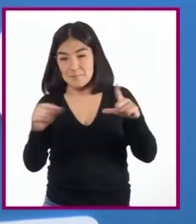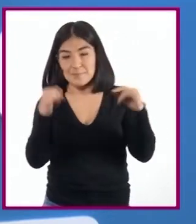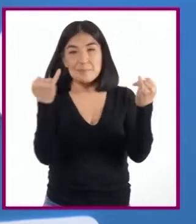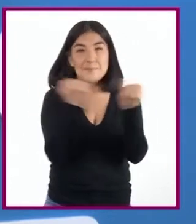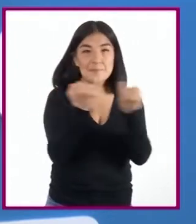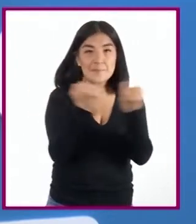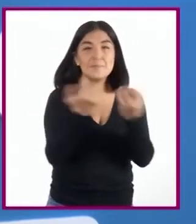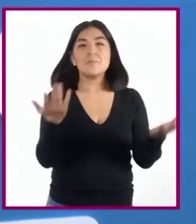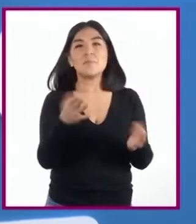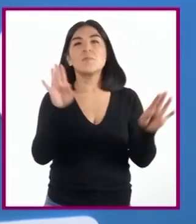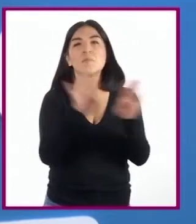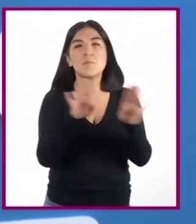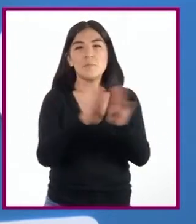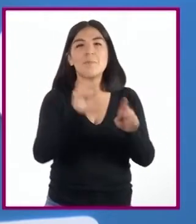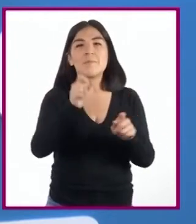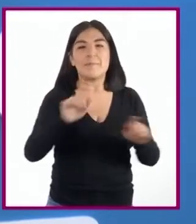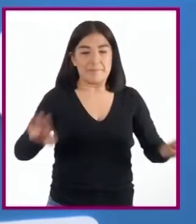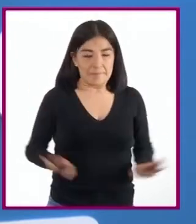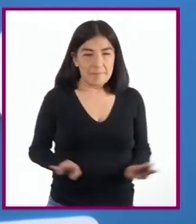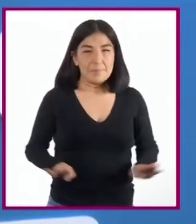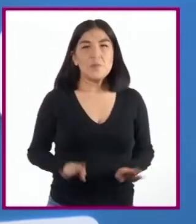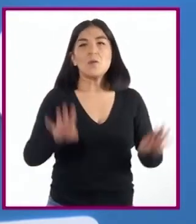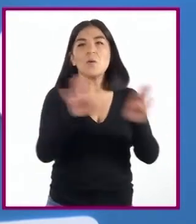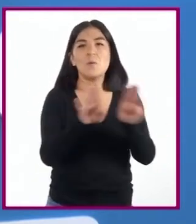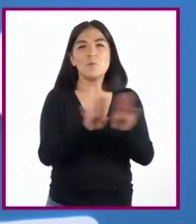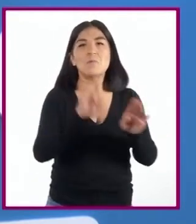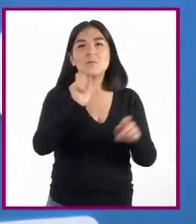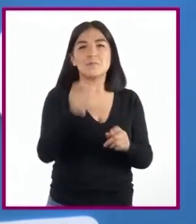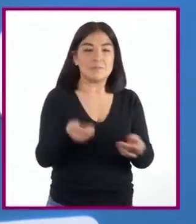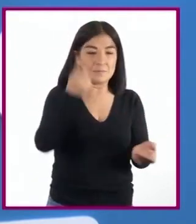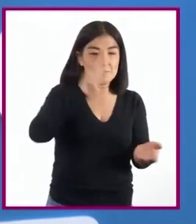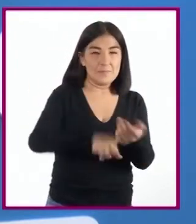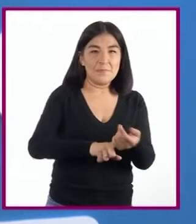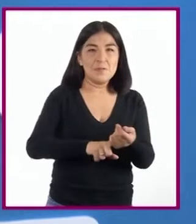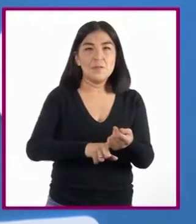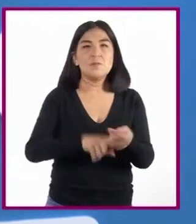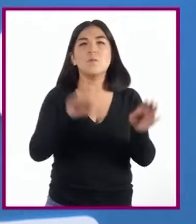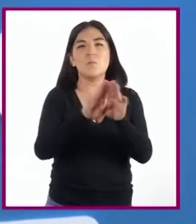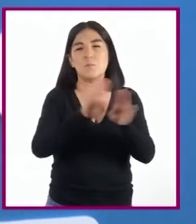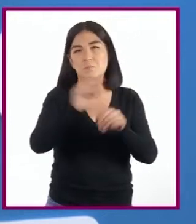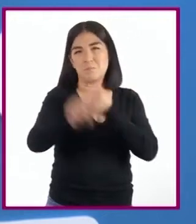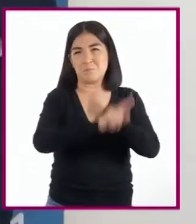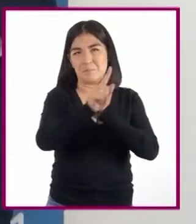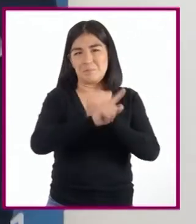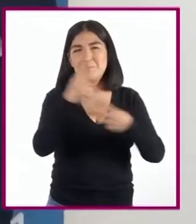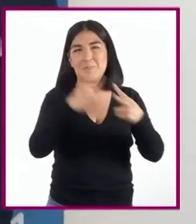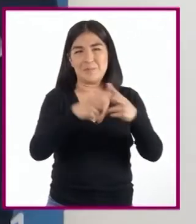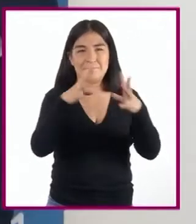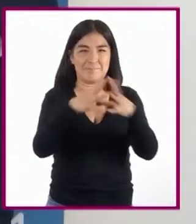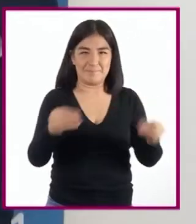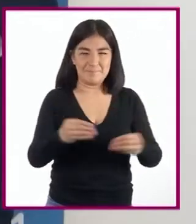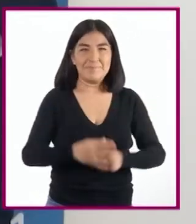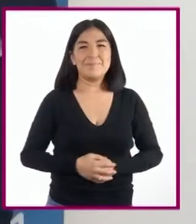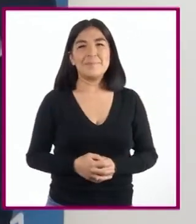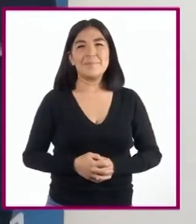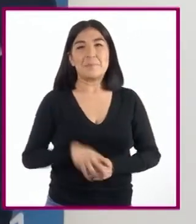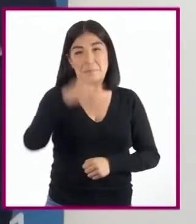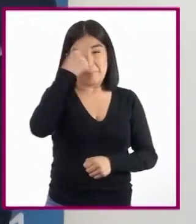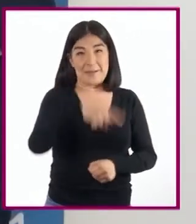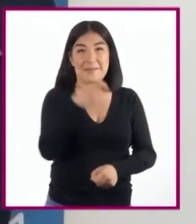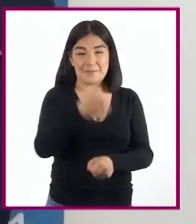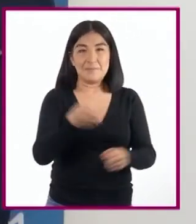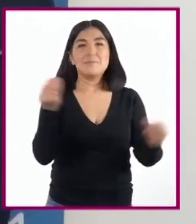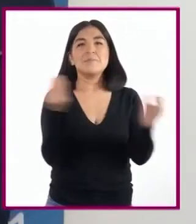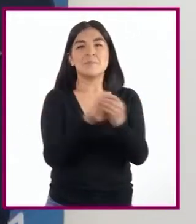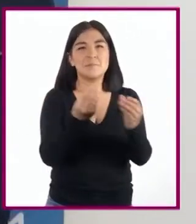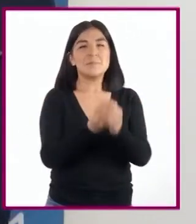para probar las propiedades de los paralelogramos a través de la resolución de problemas. Para esta sesión van